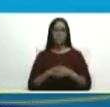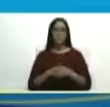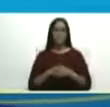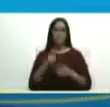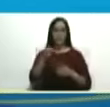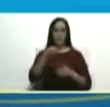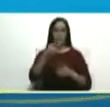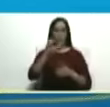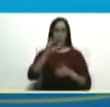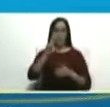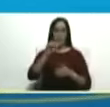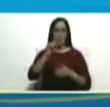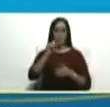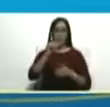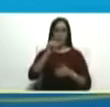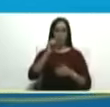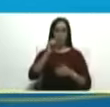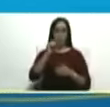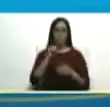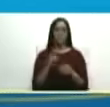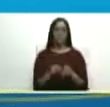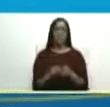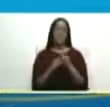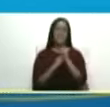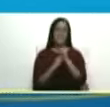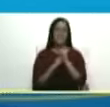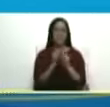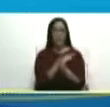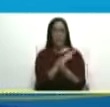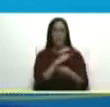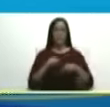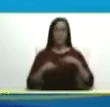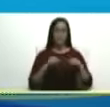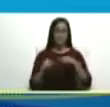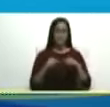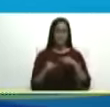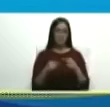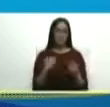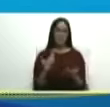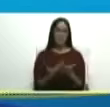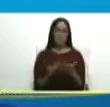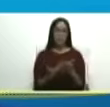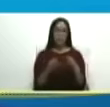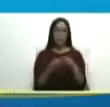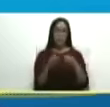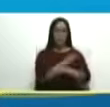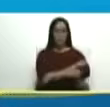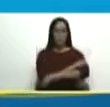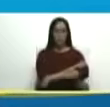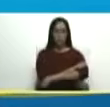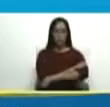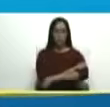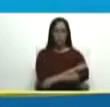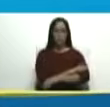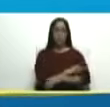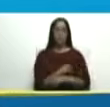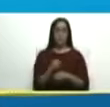Gerardo Blay. Líder, jefe y coordinador de la Plataforma Unitaria y su vocero.